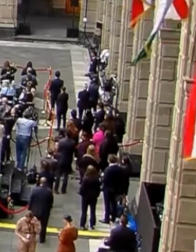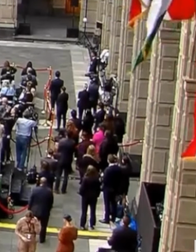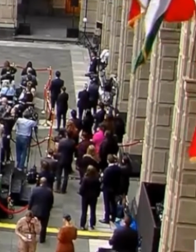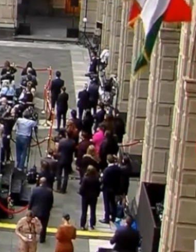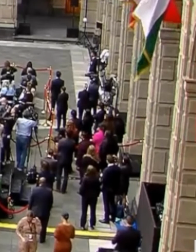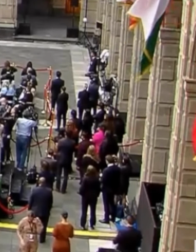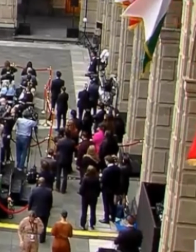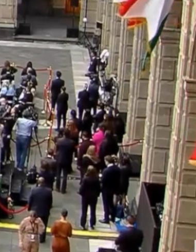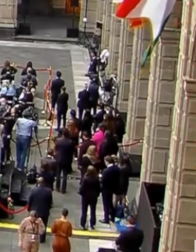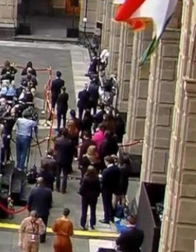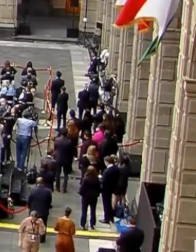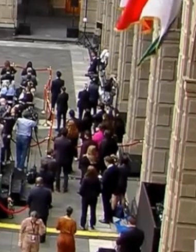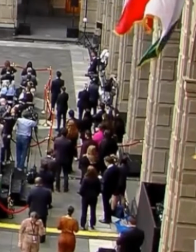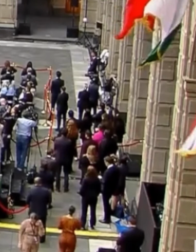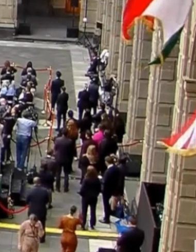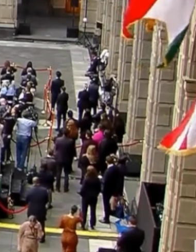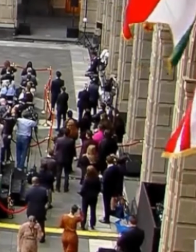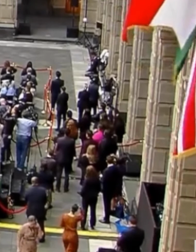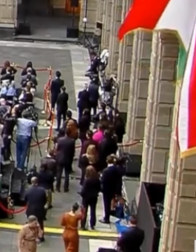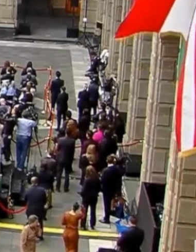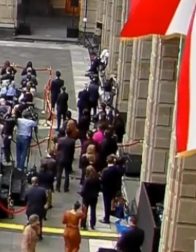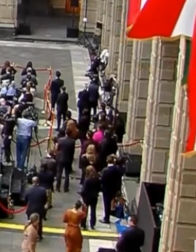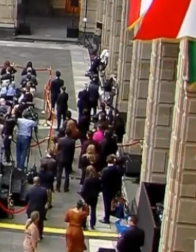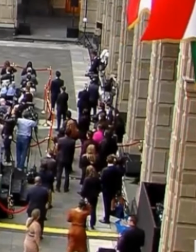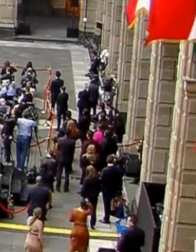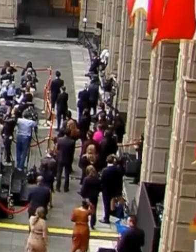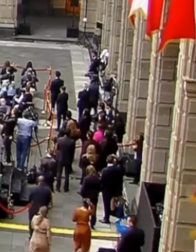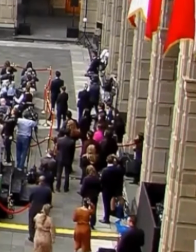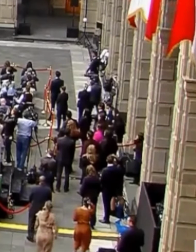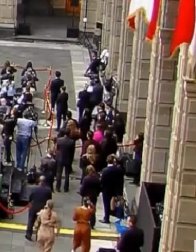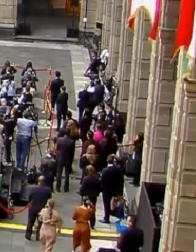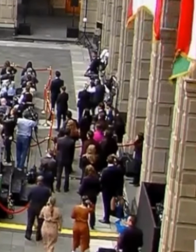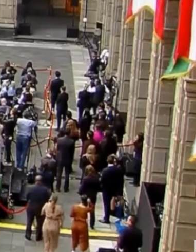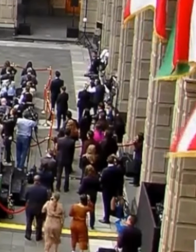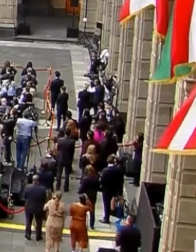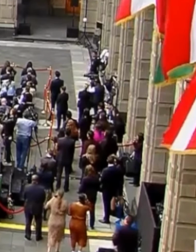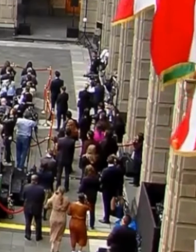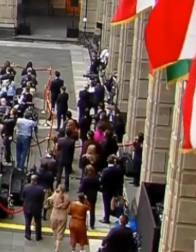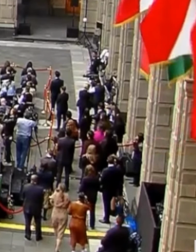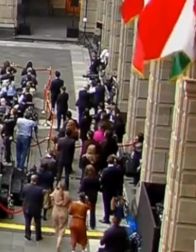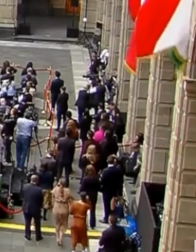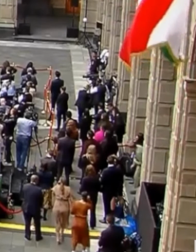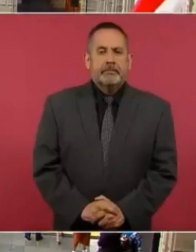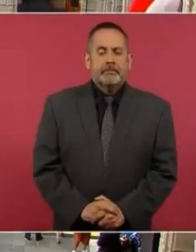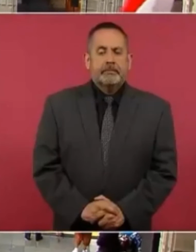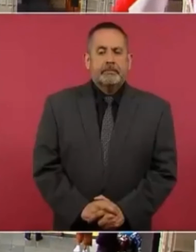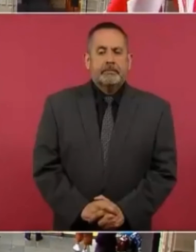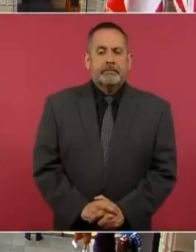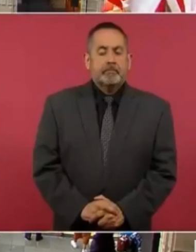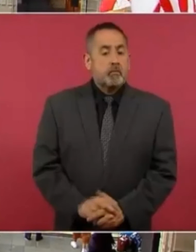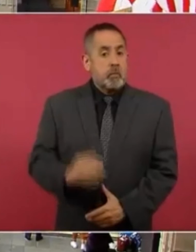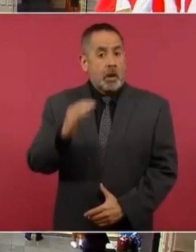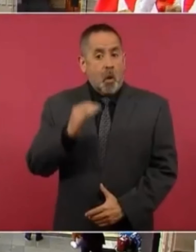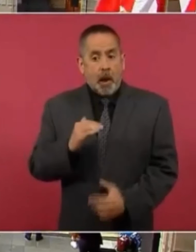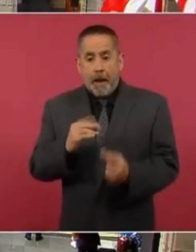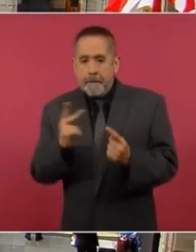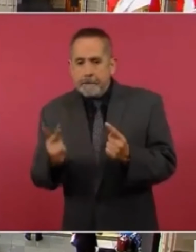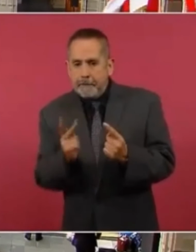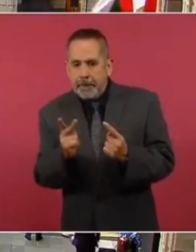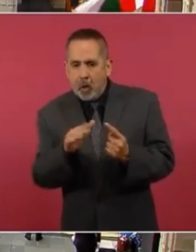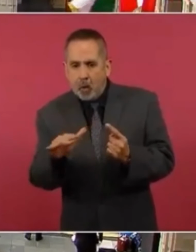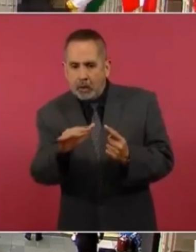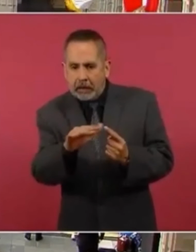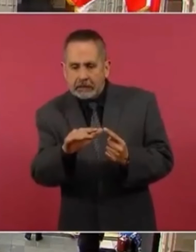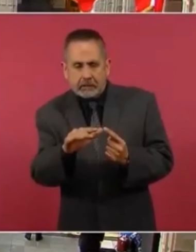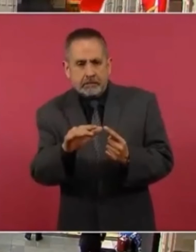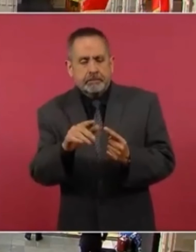A continuación, daremos inicio a una sesión de preguntas y respuestas. Por parte de la prensa de Estados